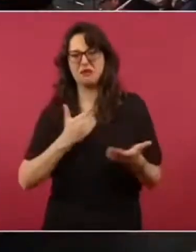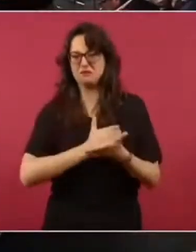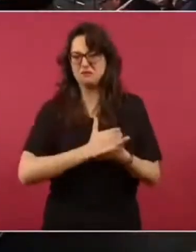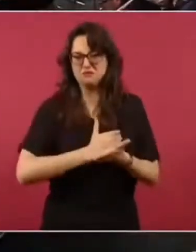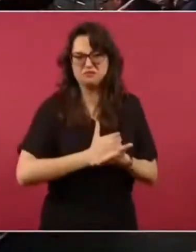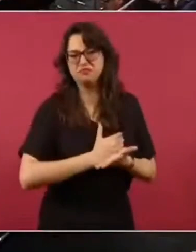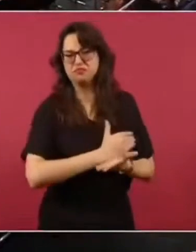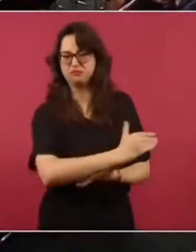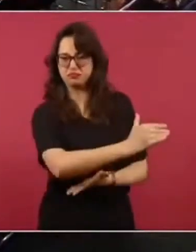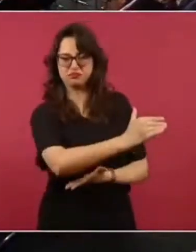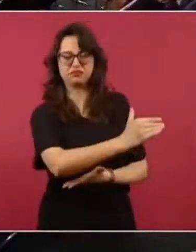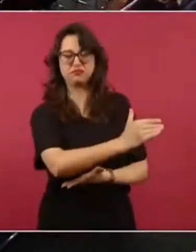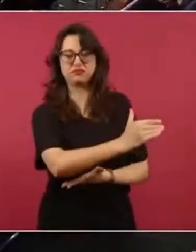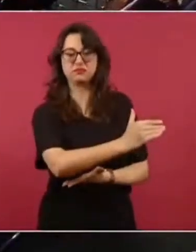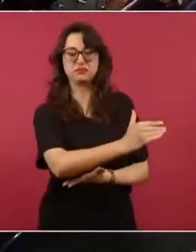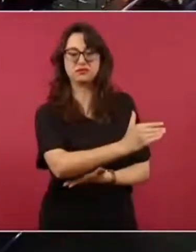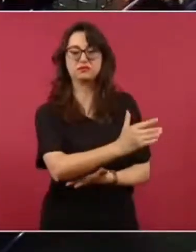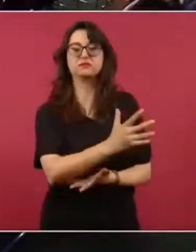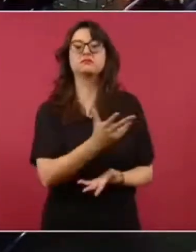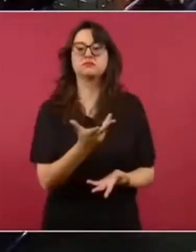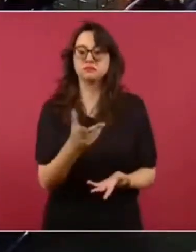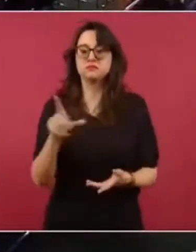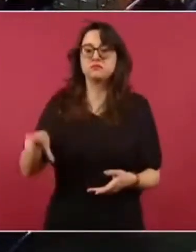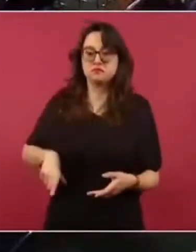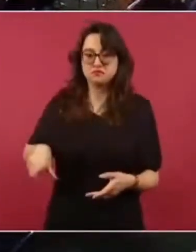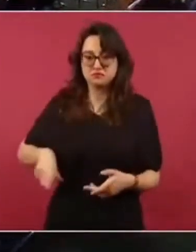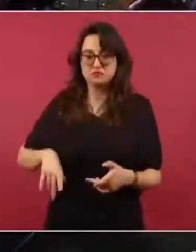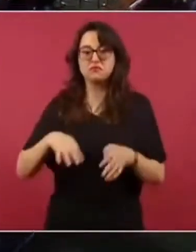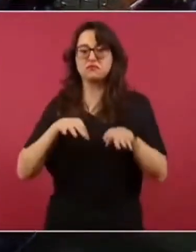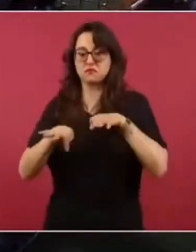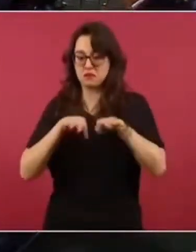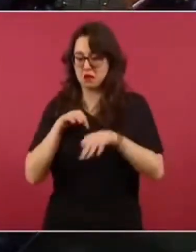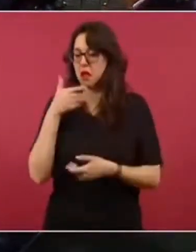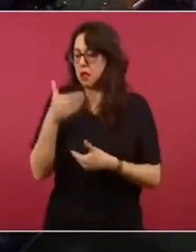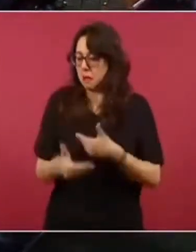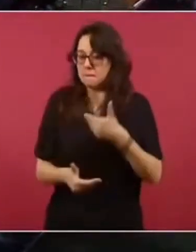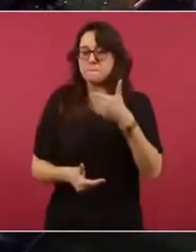la frontera, se avanza mucho.